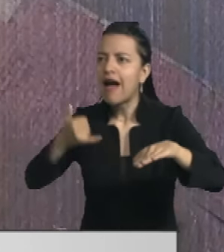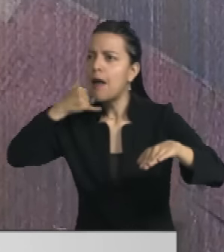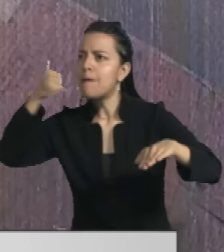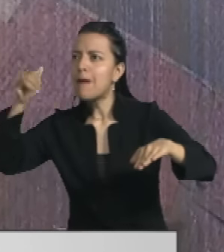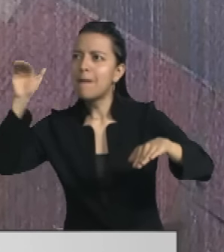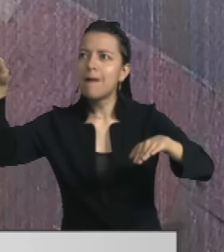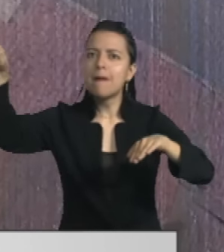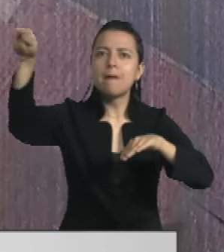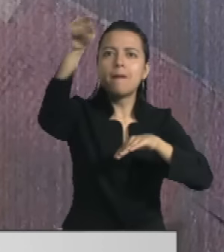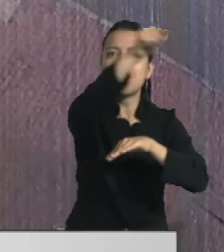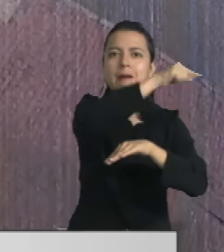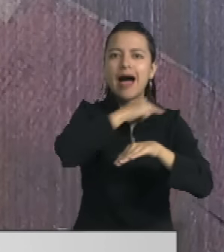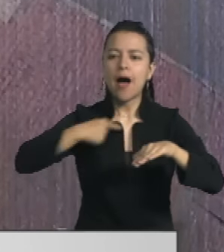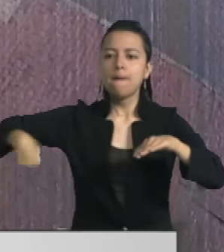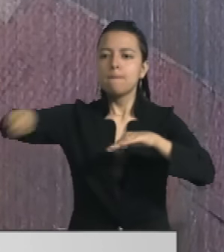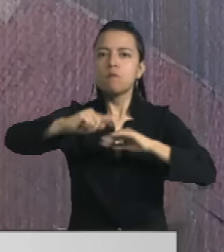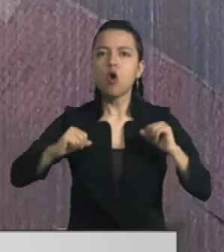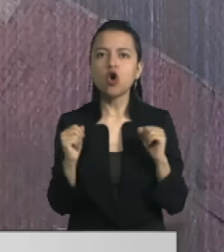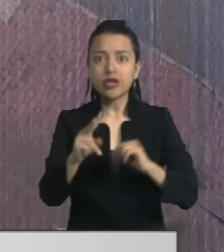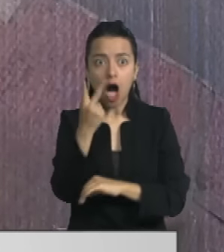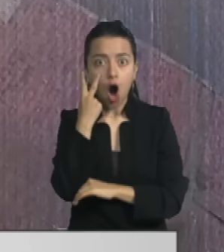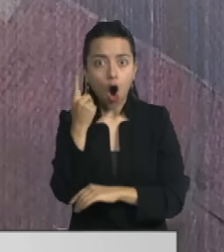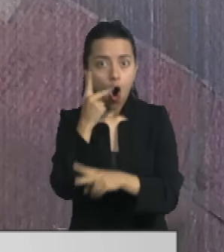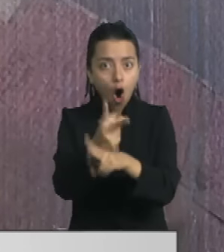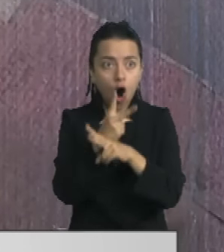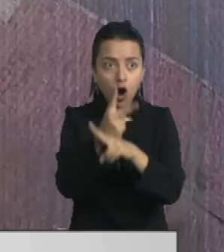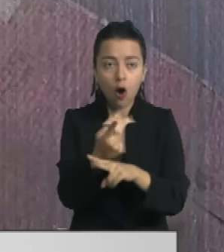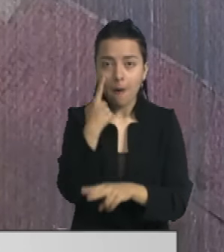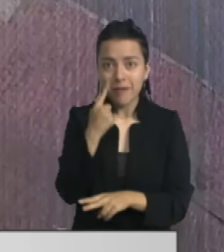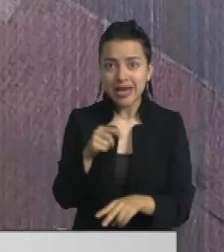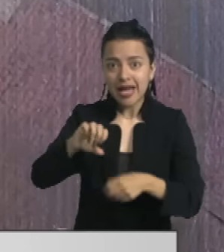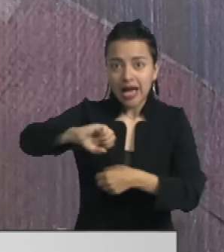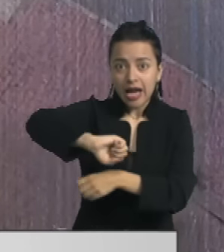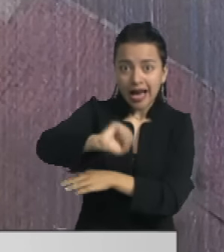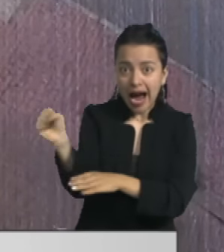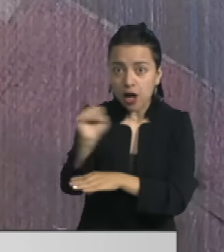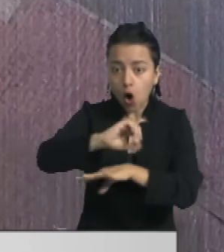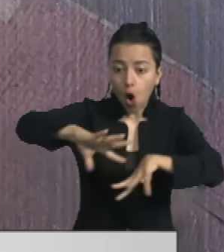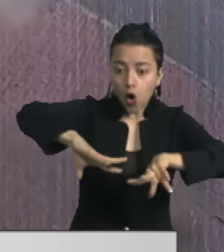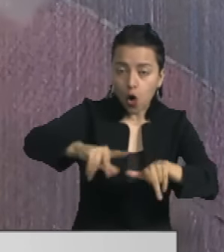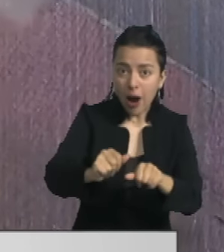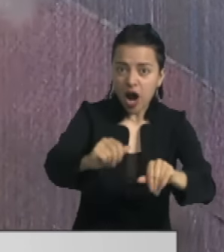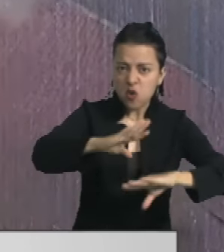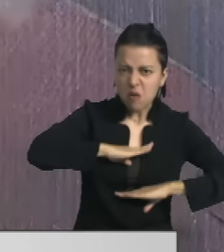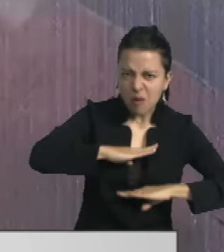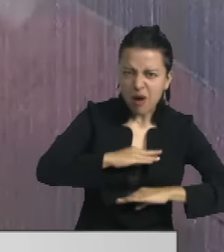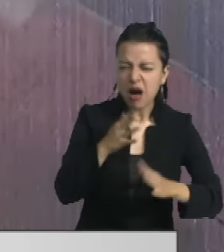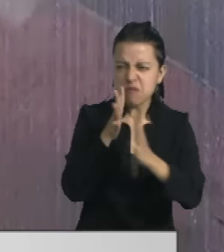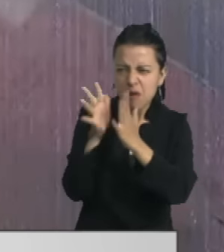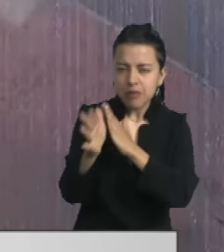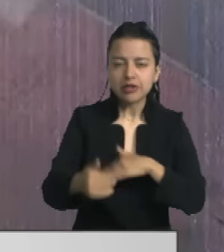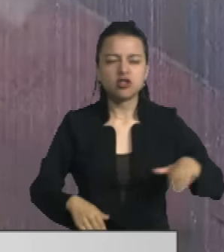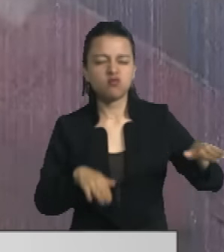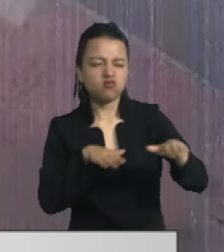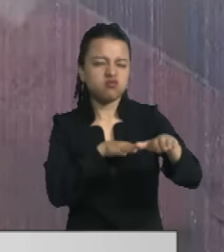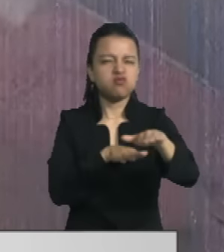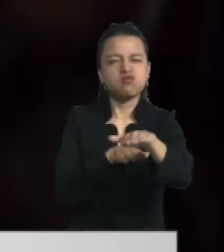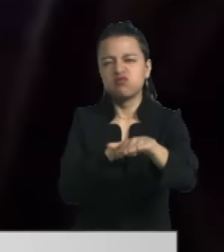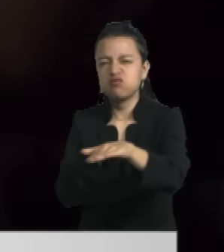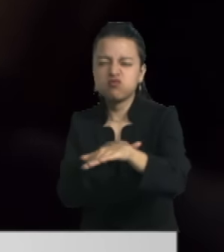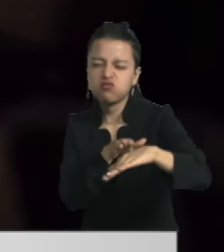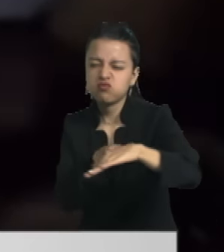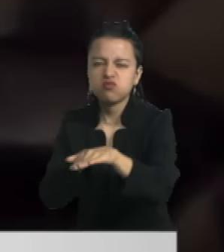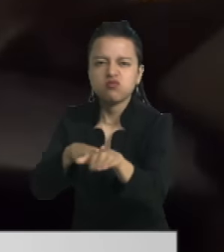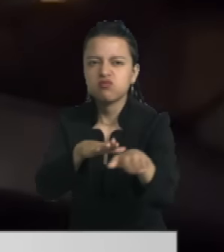plan candado que nos llevó a estar ubicados en la zona donde ellos iban a pasar y en ese momento nosotros Nos dirigimos